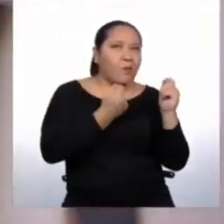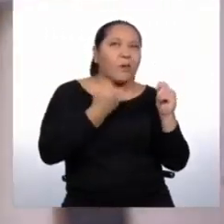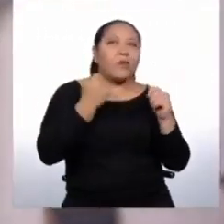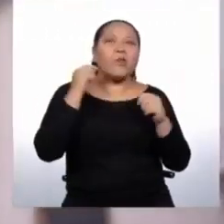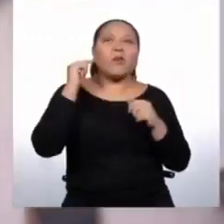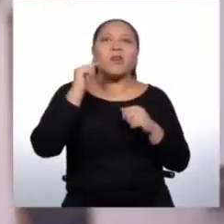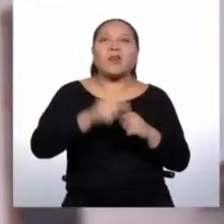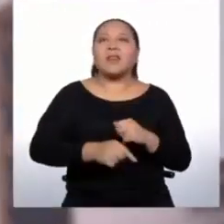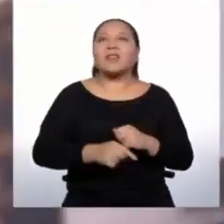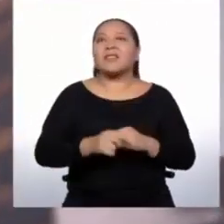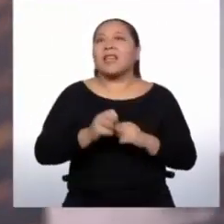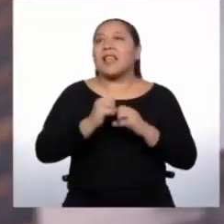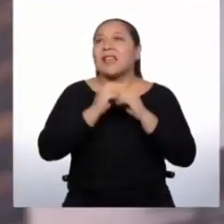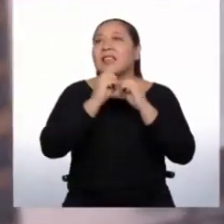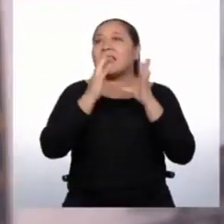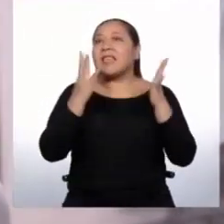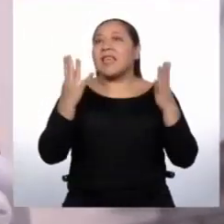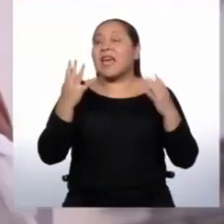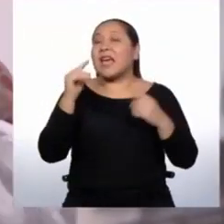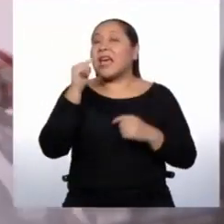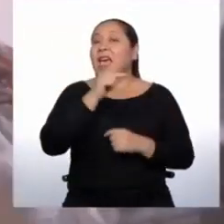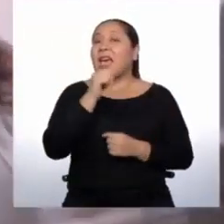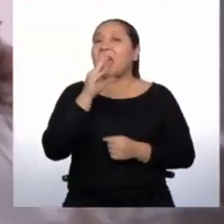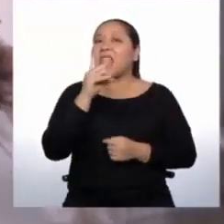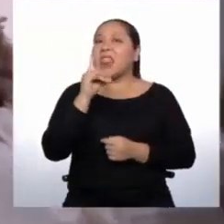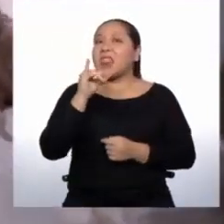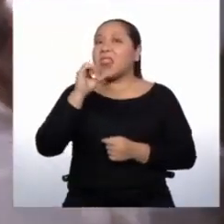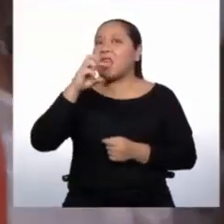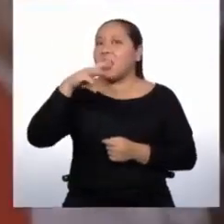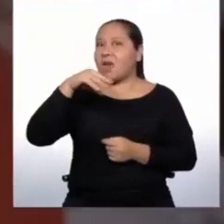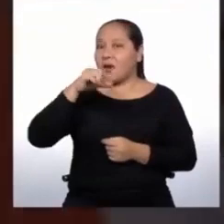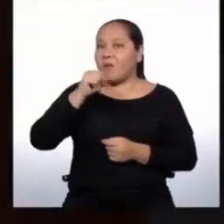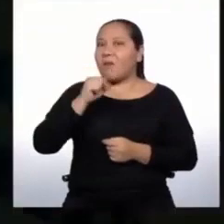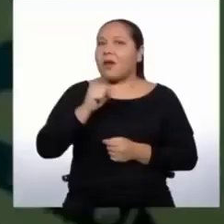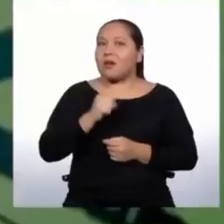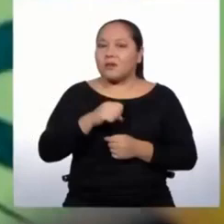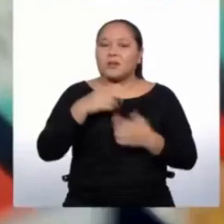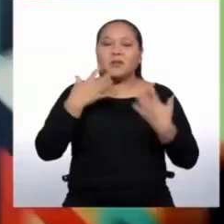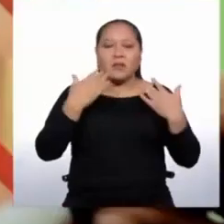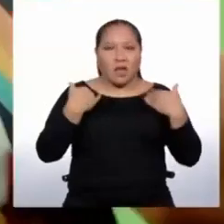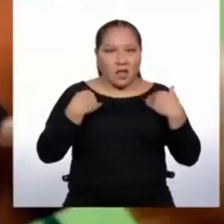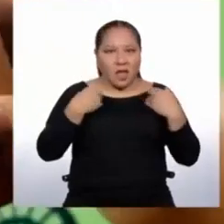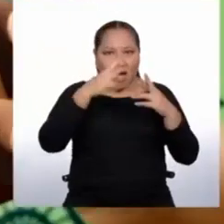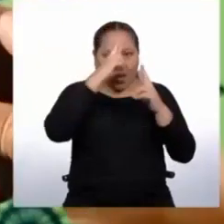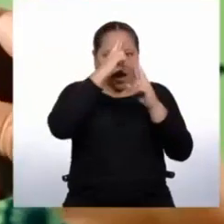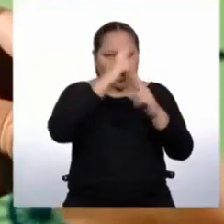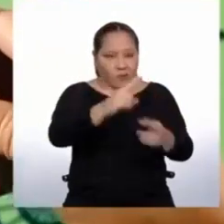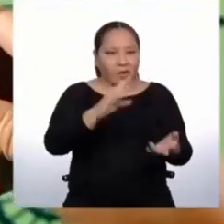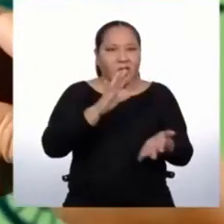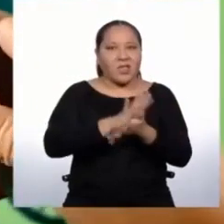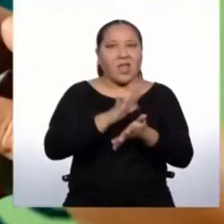que Tijereta tuviese que hacer honor a su firma.